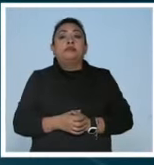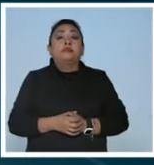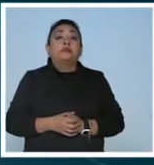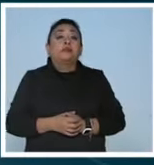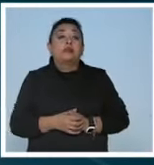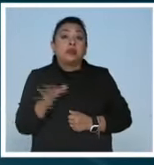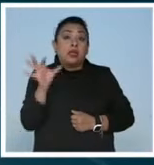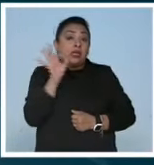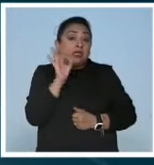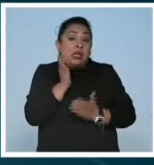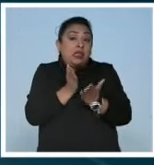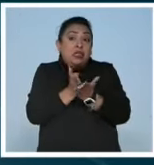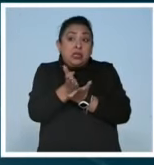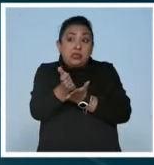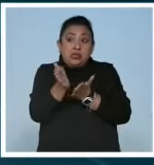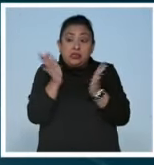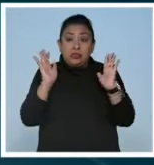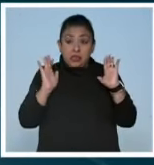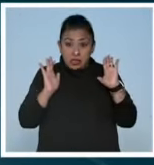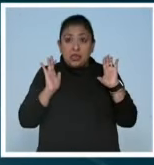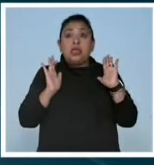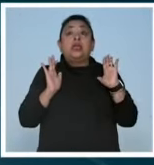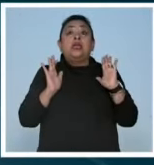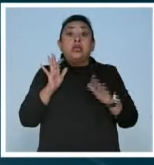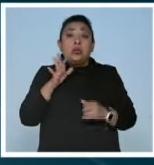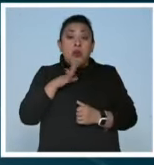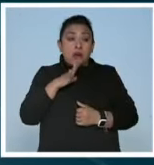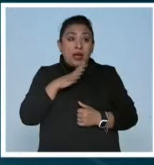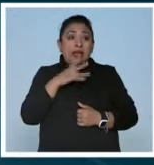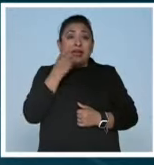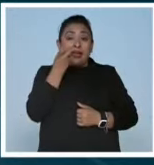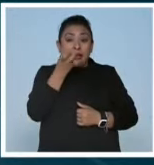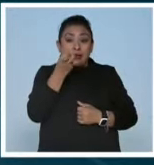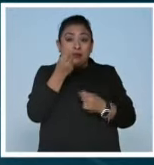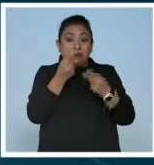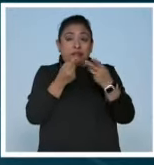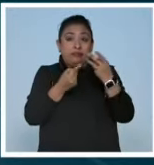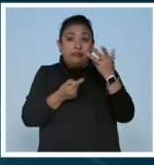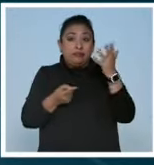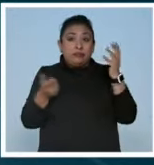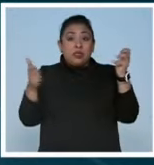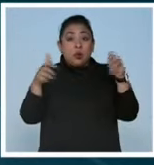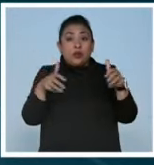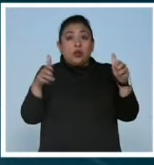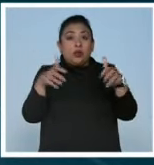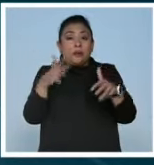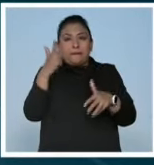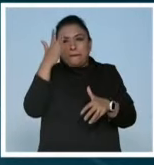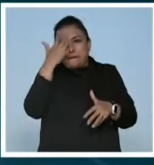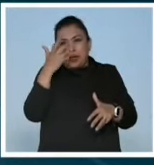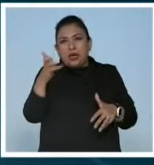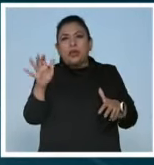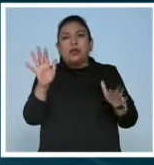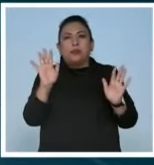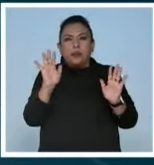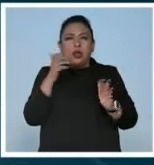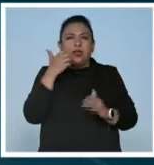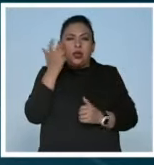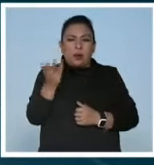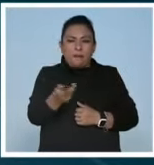Margo, a lo mejor es el destino por ahí que está obrando todas estas encuentros mágicos. Margo,